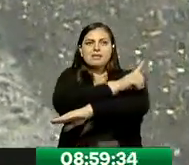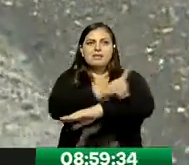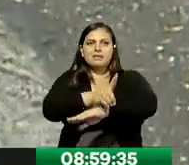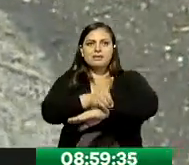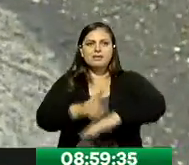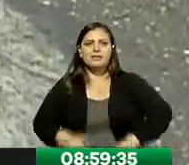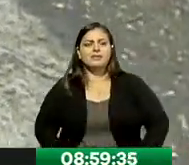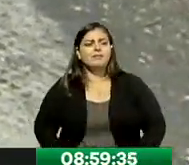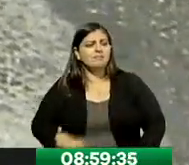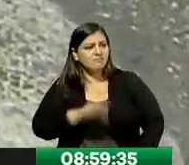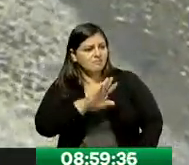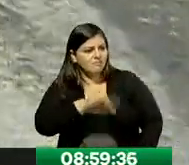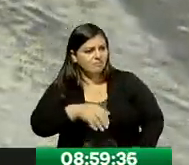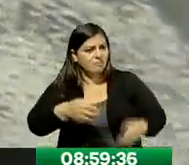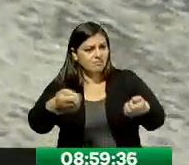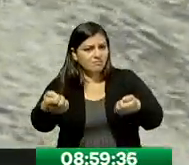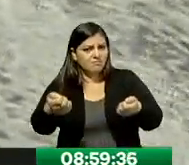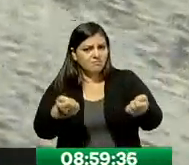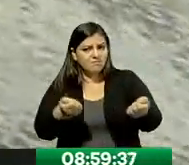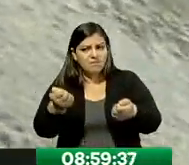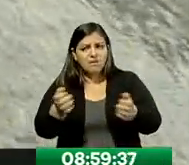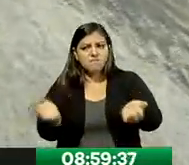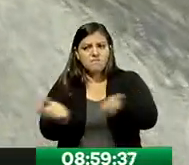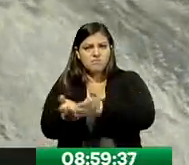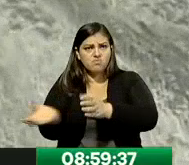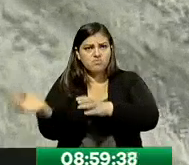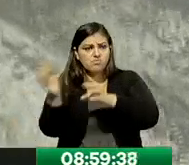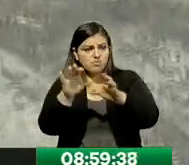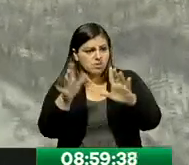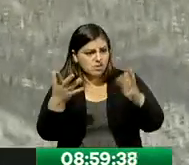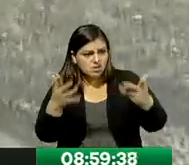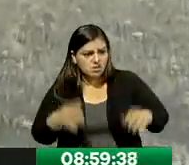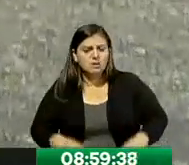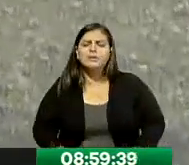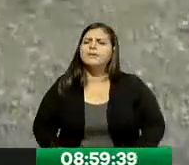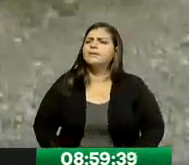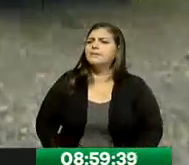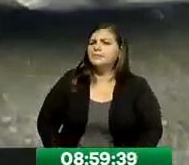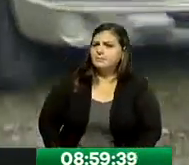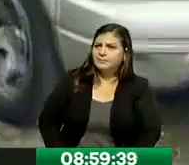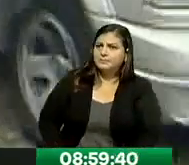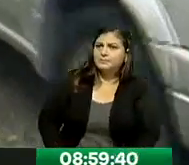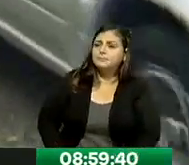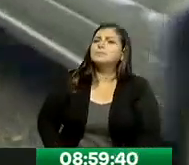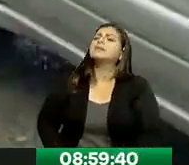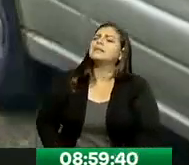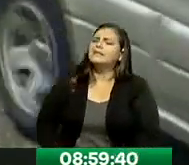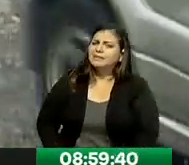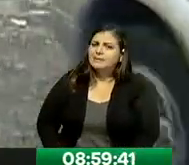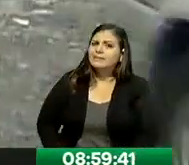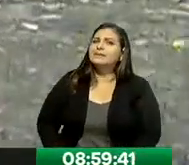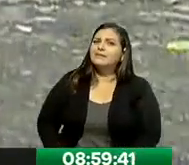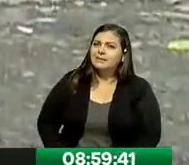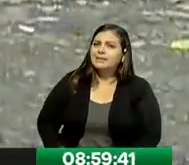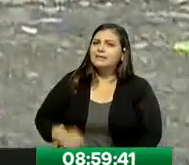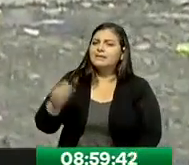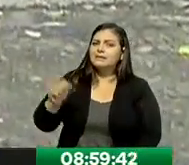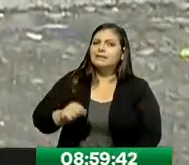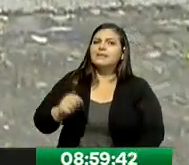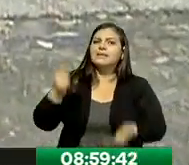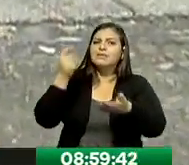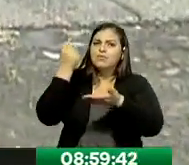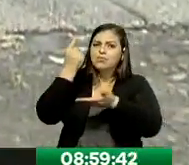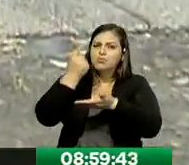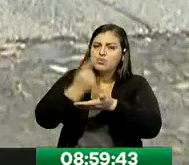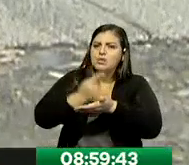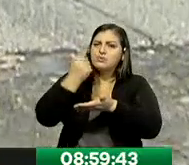basura? Pasa, pero es una, en la semana pasa tres veces. O sea, cada dos días está pasando. La gente, ¿qué